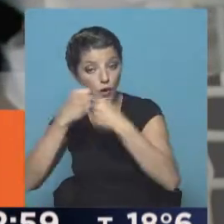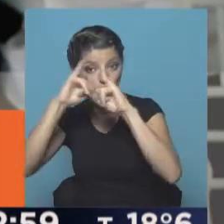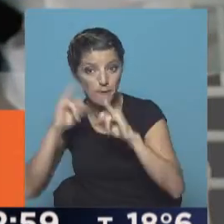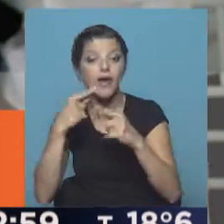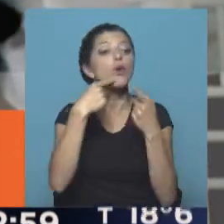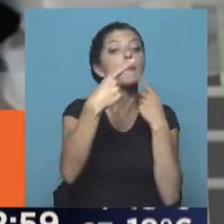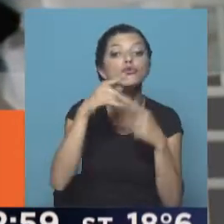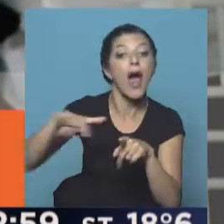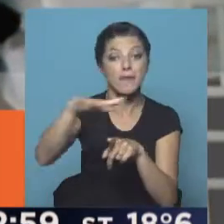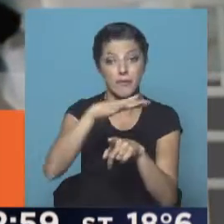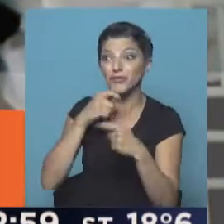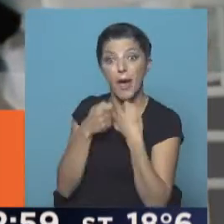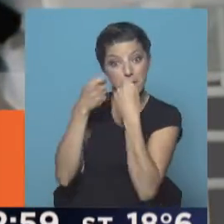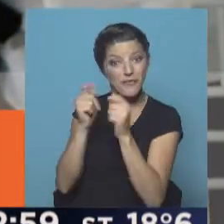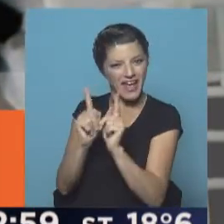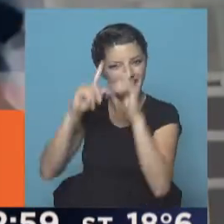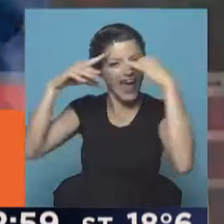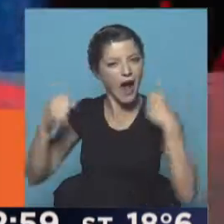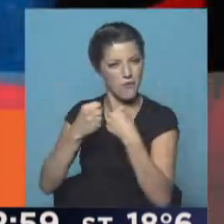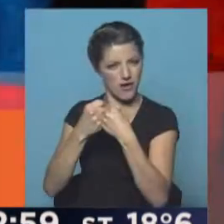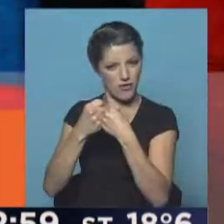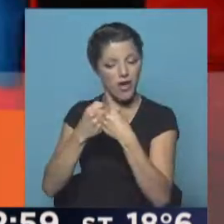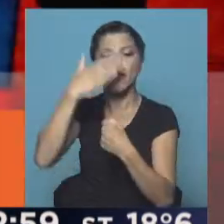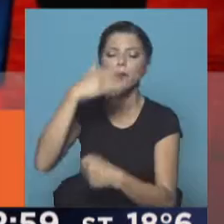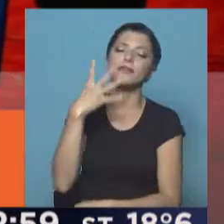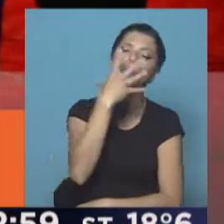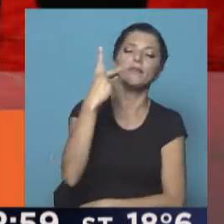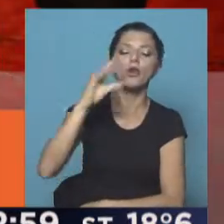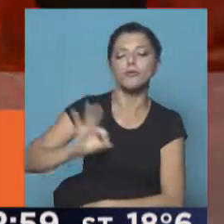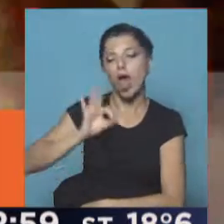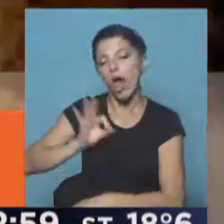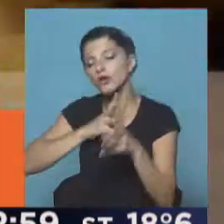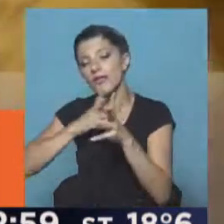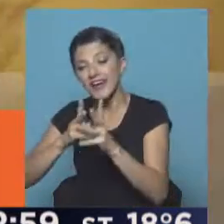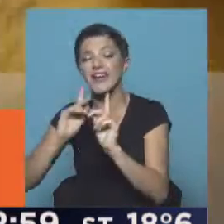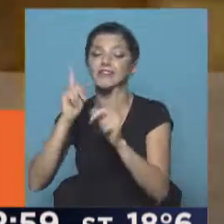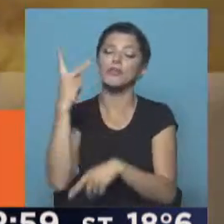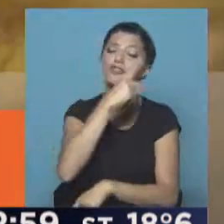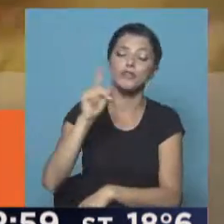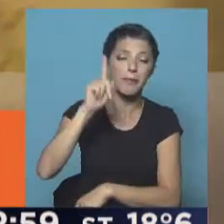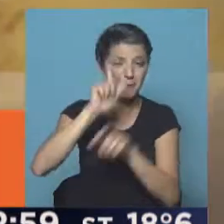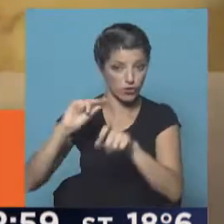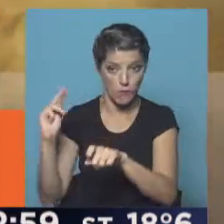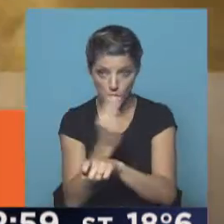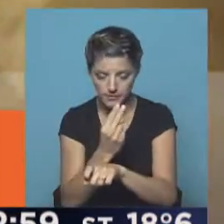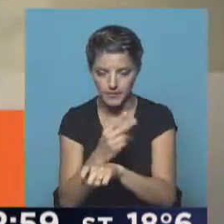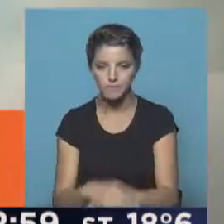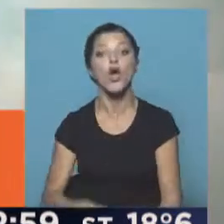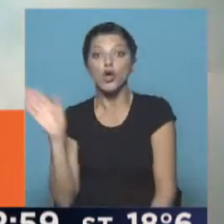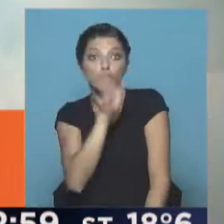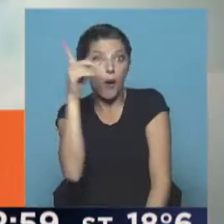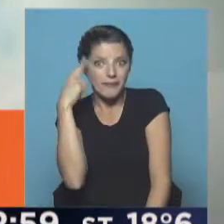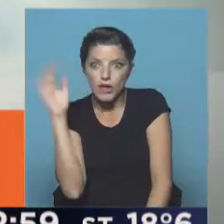FARC y poner fin al conflicto de 52 años y 200.000 muertos. Las encuestas predecían el triunfo de